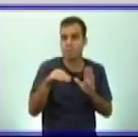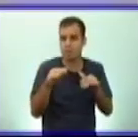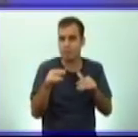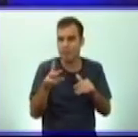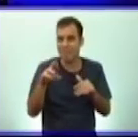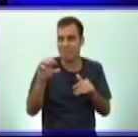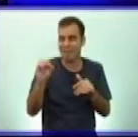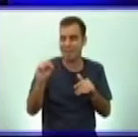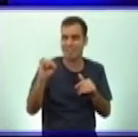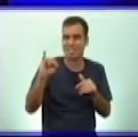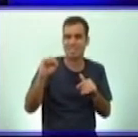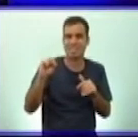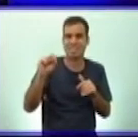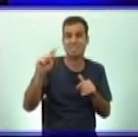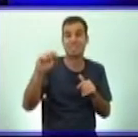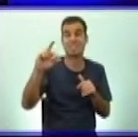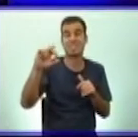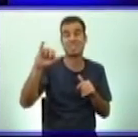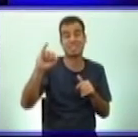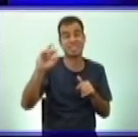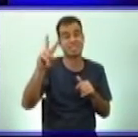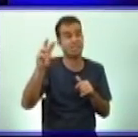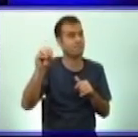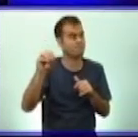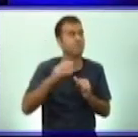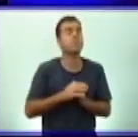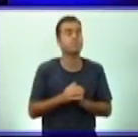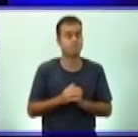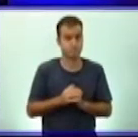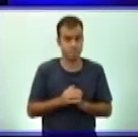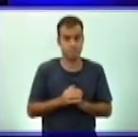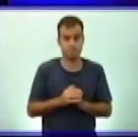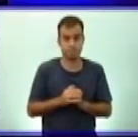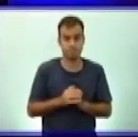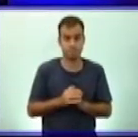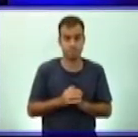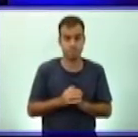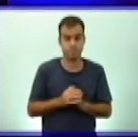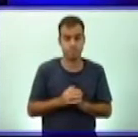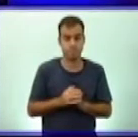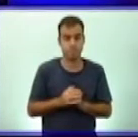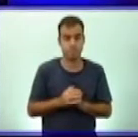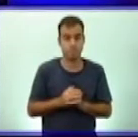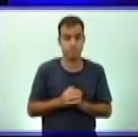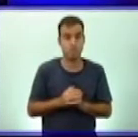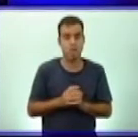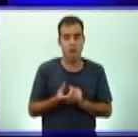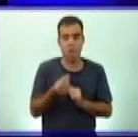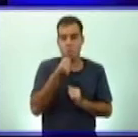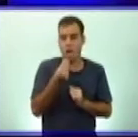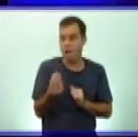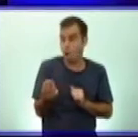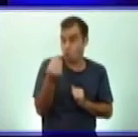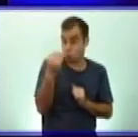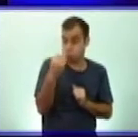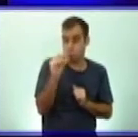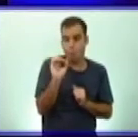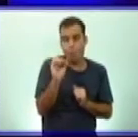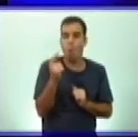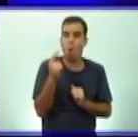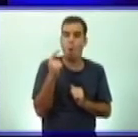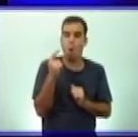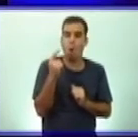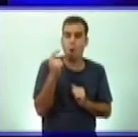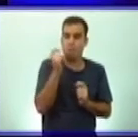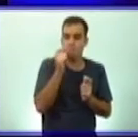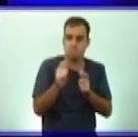Es decir, que ya estamos insinuando que solo en el elemento resistivo hay consumo o disipación del contenido